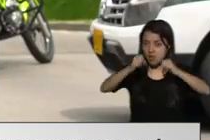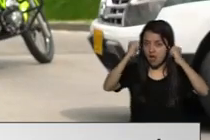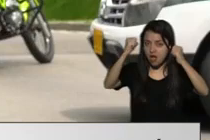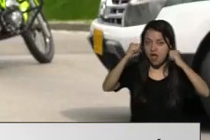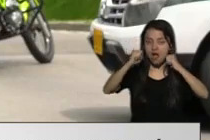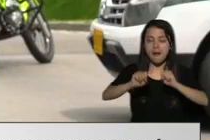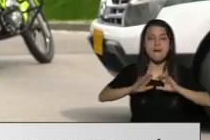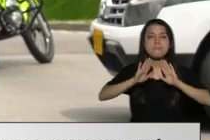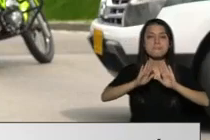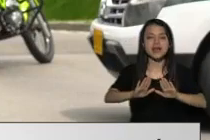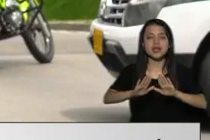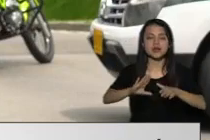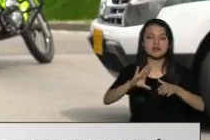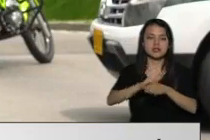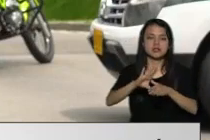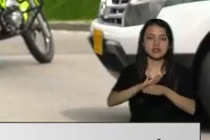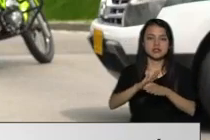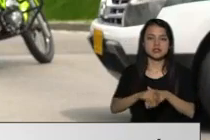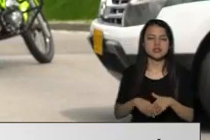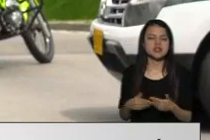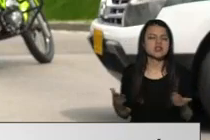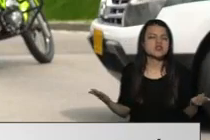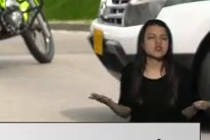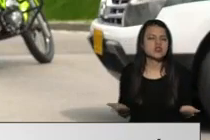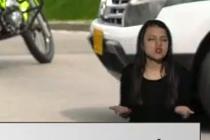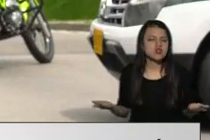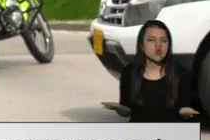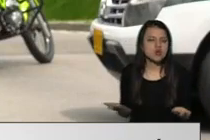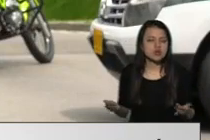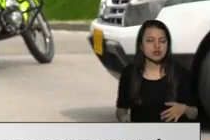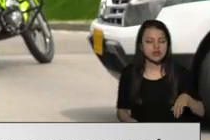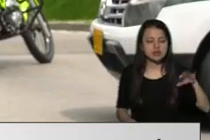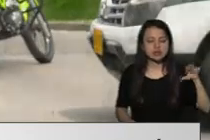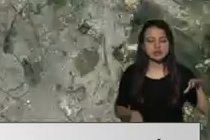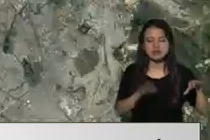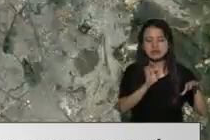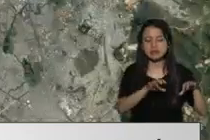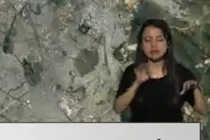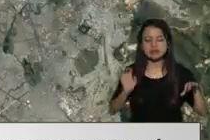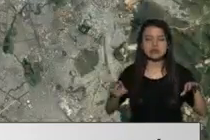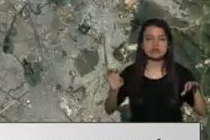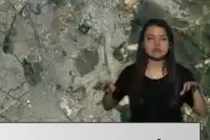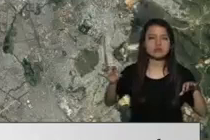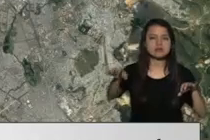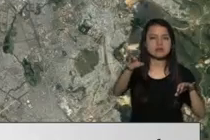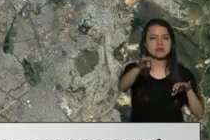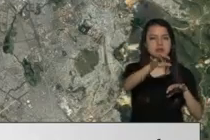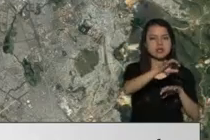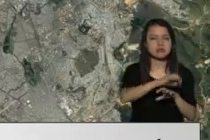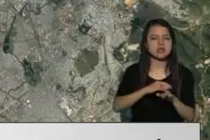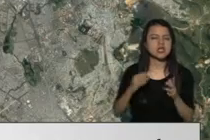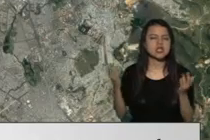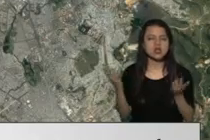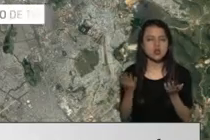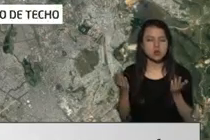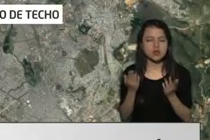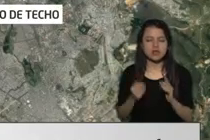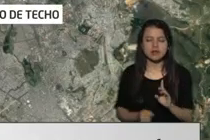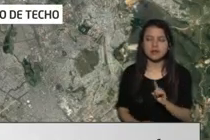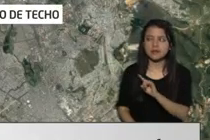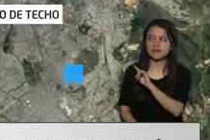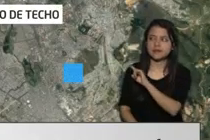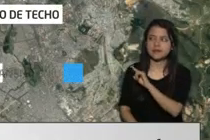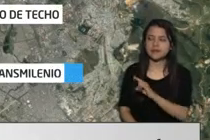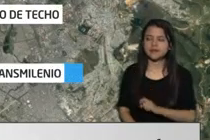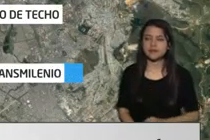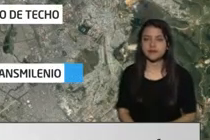en sus pantallas van a ver ustedes los puntos de concentración que prevén las autoridades se tomen por parte del gremio de taxistas el día de mañana en la capital